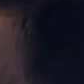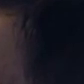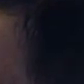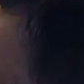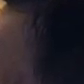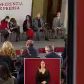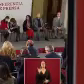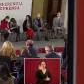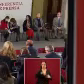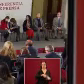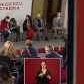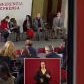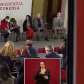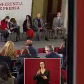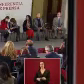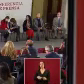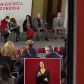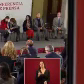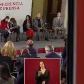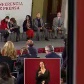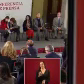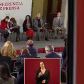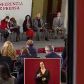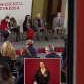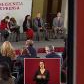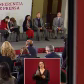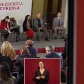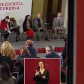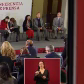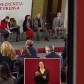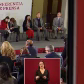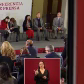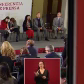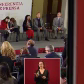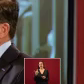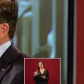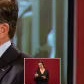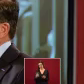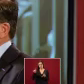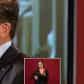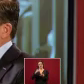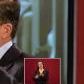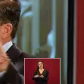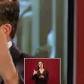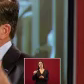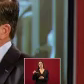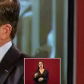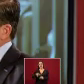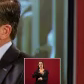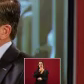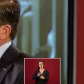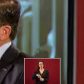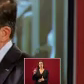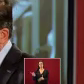2 y finalmente ricardo sheffield titular de la procuraduría federal del consumidor anunció que a partir de